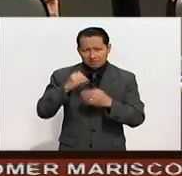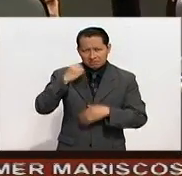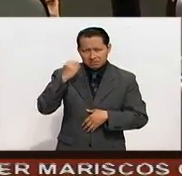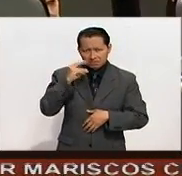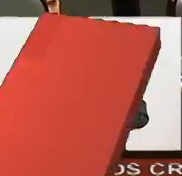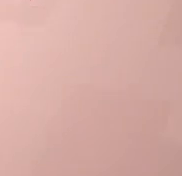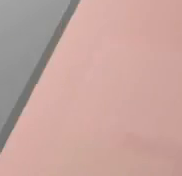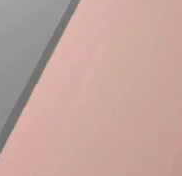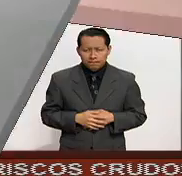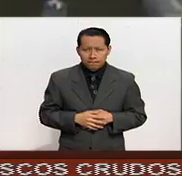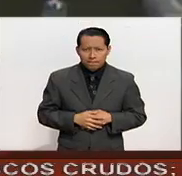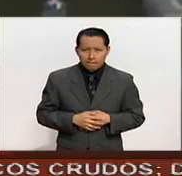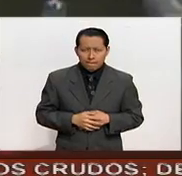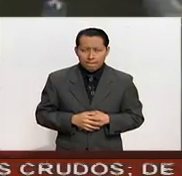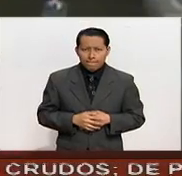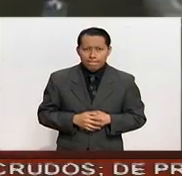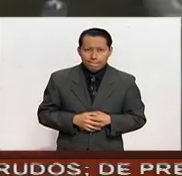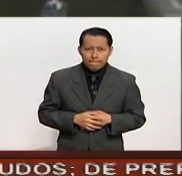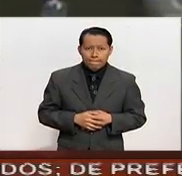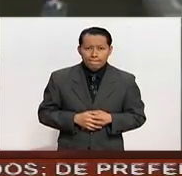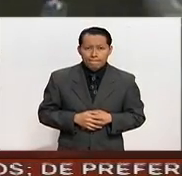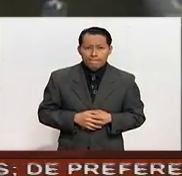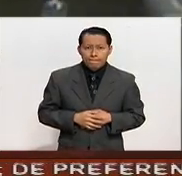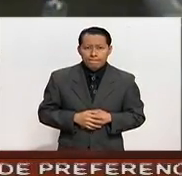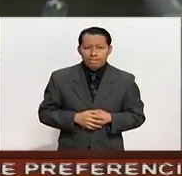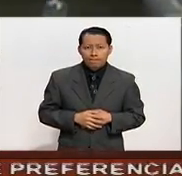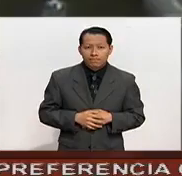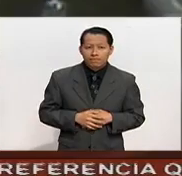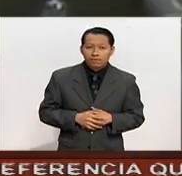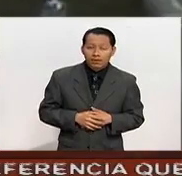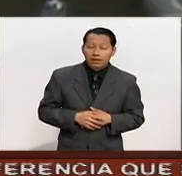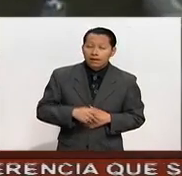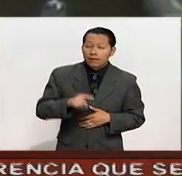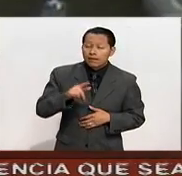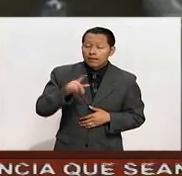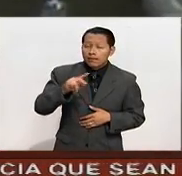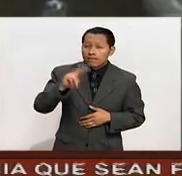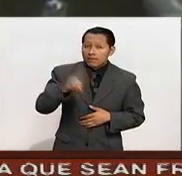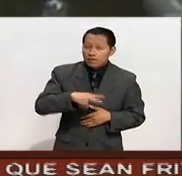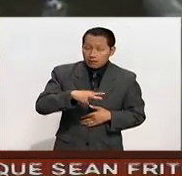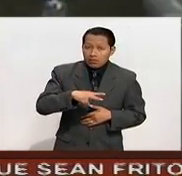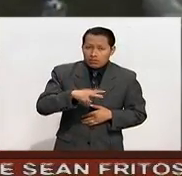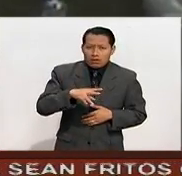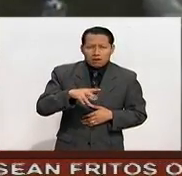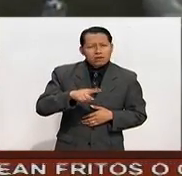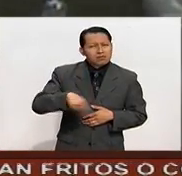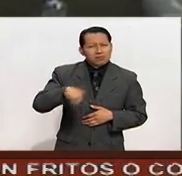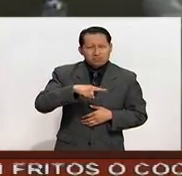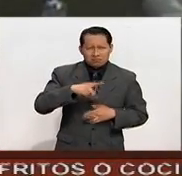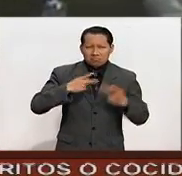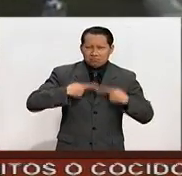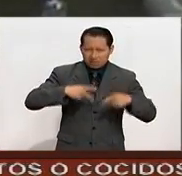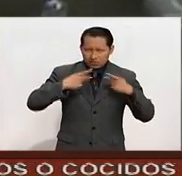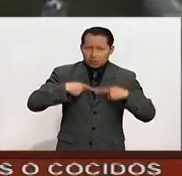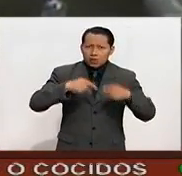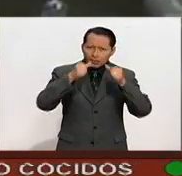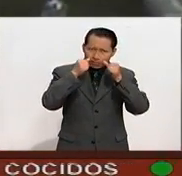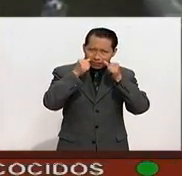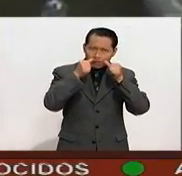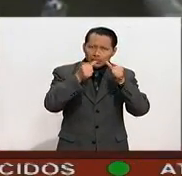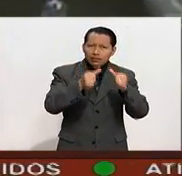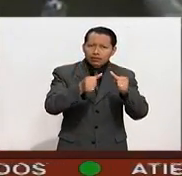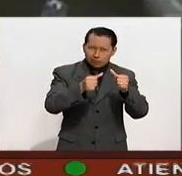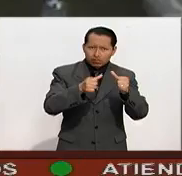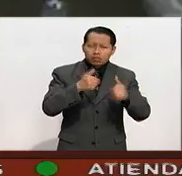México. Podríamos estar o no de acuerdo, pero la realidad es que se tomó en cuenta a la sociedad civil, se escuchó en el Senado, en el